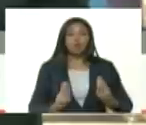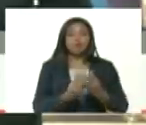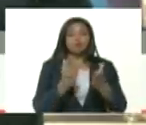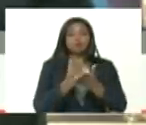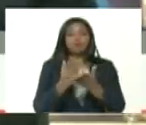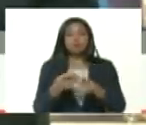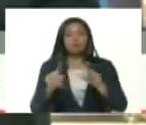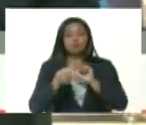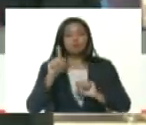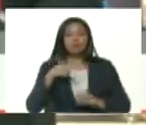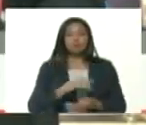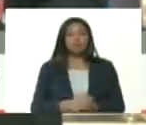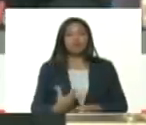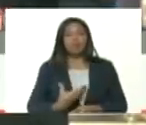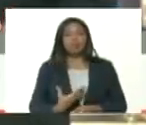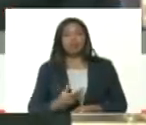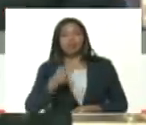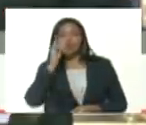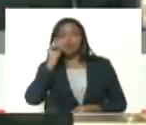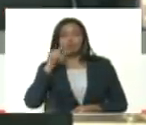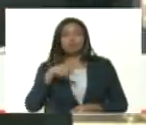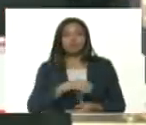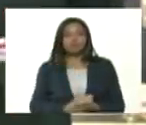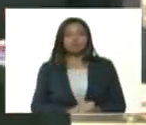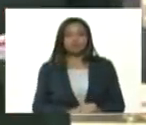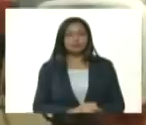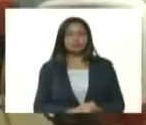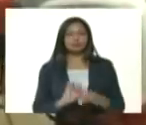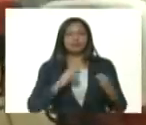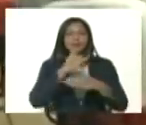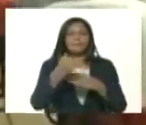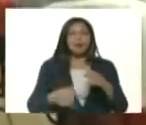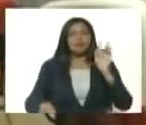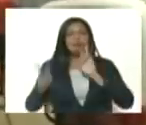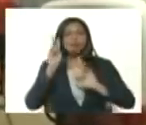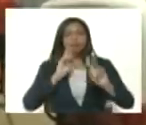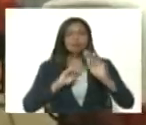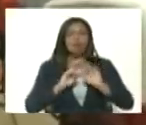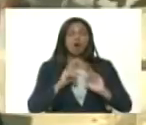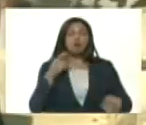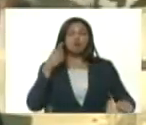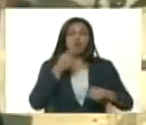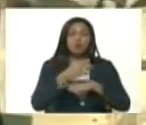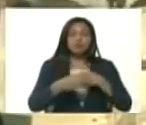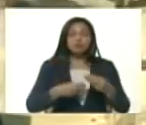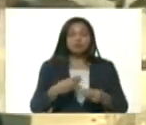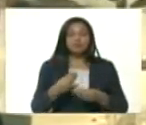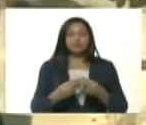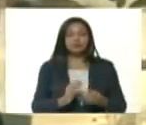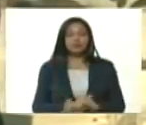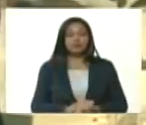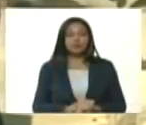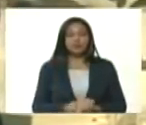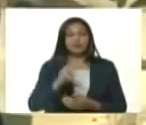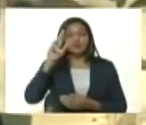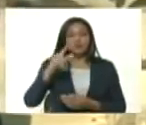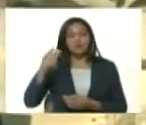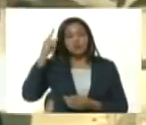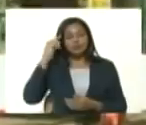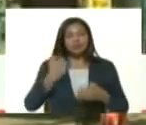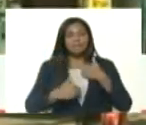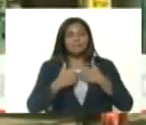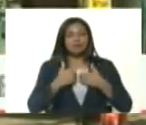al camarada alcalde Willy Casanova en este plan de desinfección que usted ha ordenado que se realice todos los días